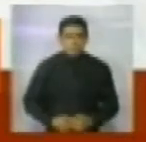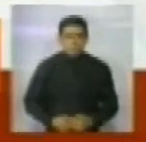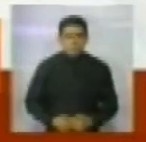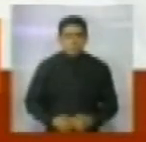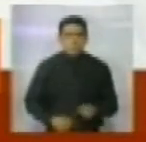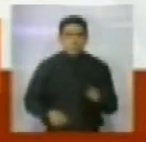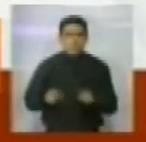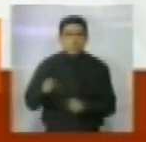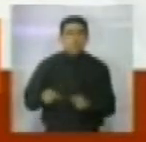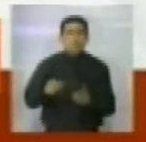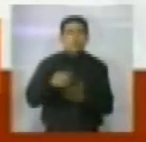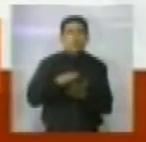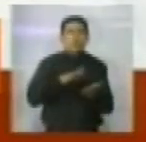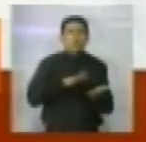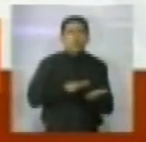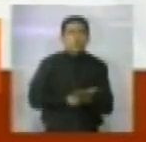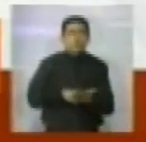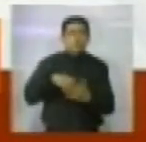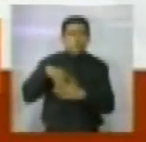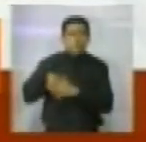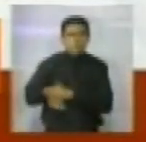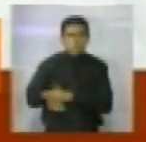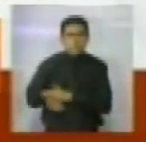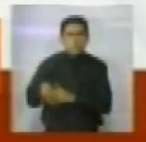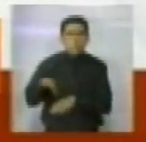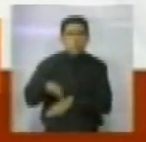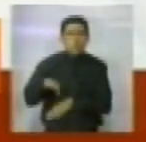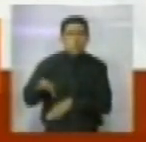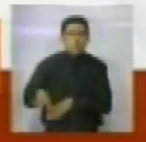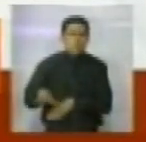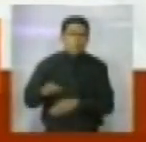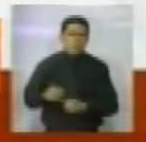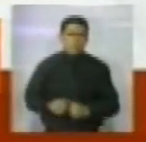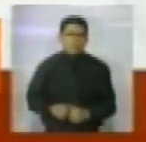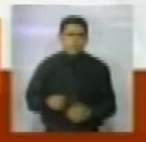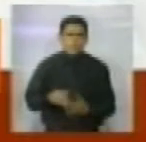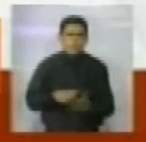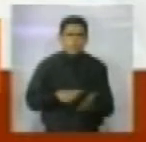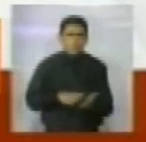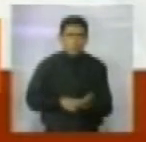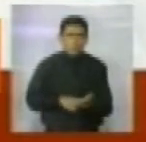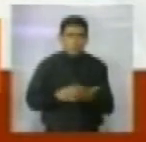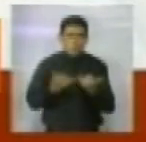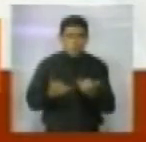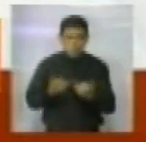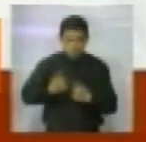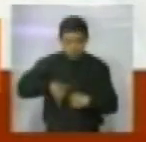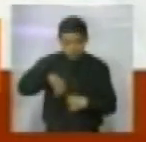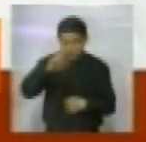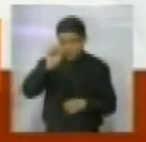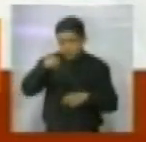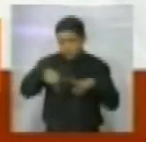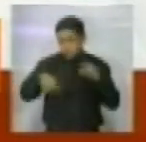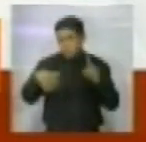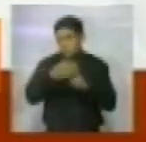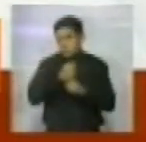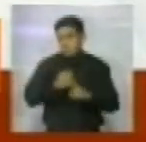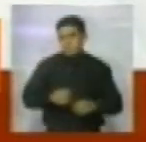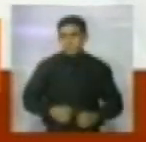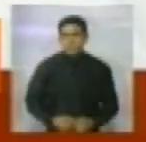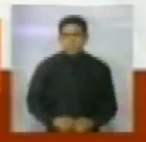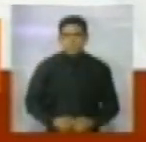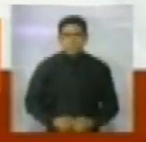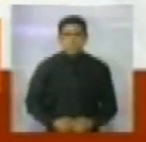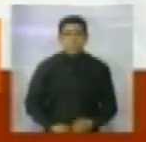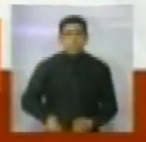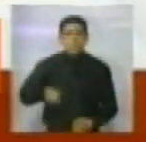se hacen, pero se dejan al olvido, como muchos. ¿Crees tú que este proyecto sí se dé o no? Precisamente uno de